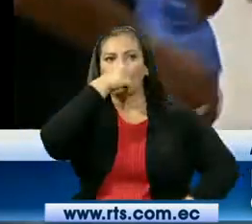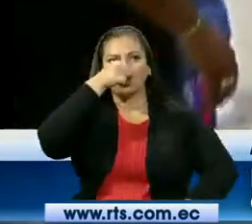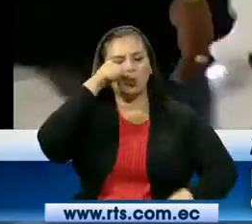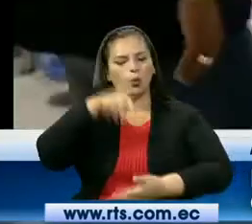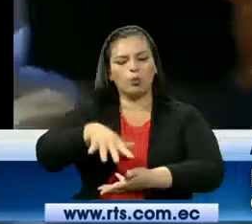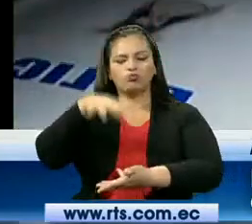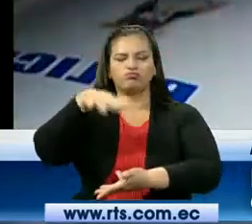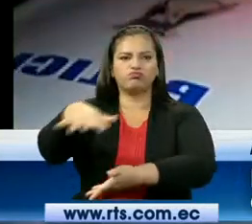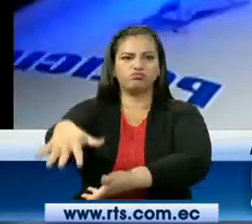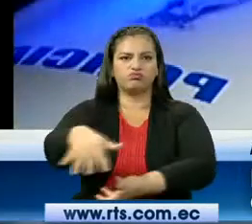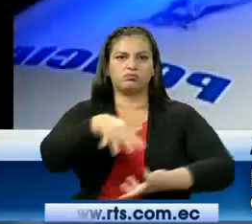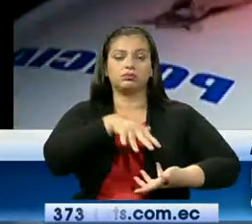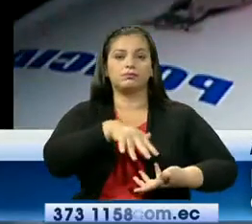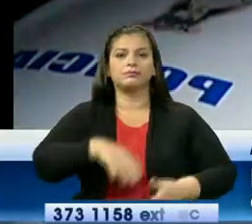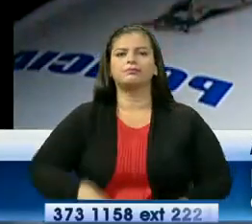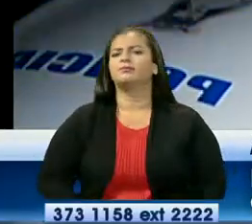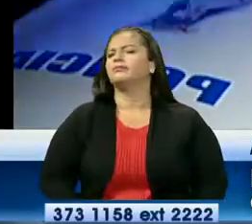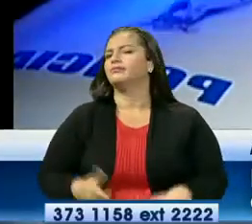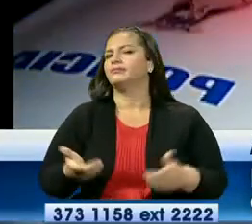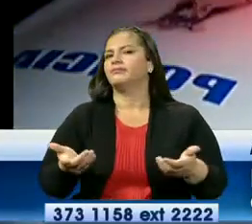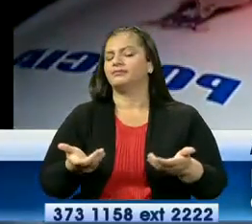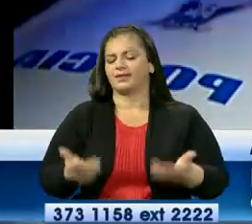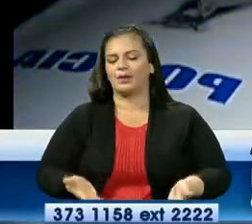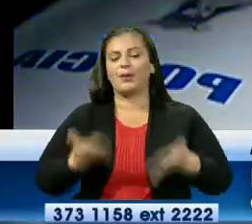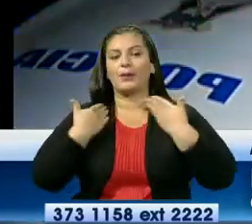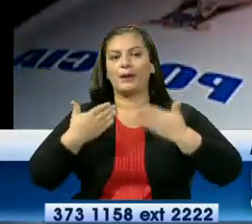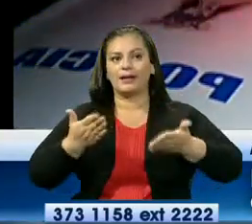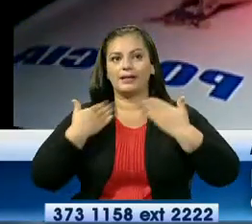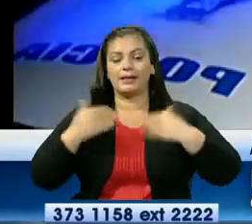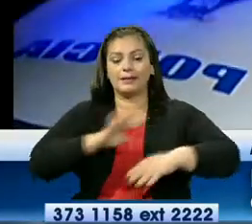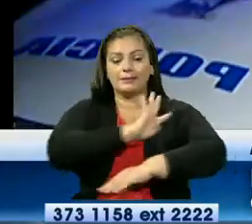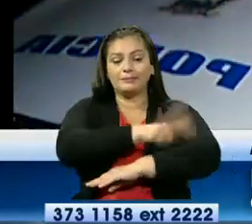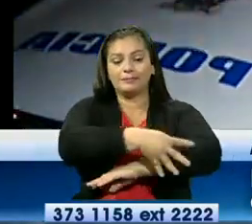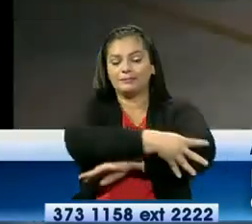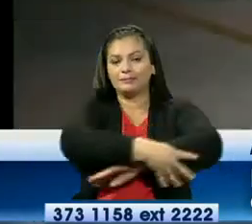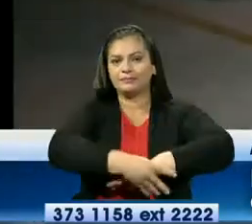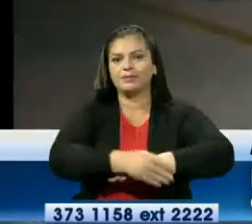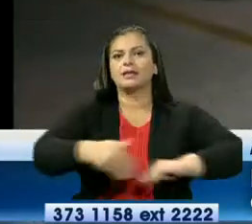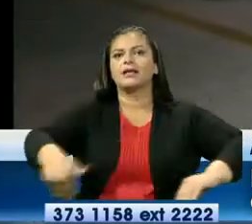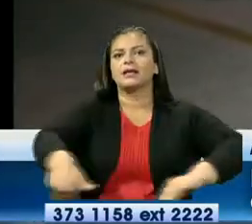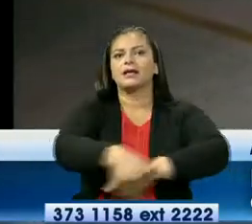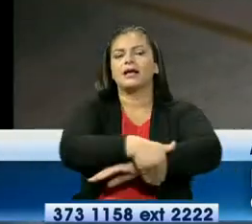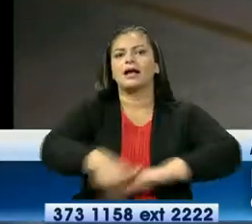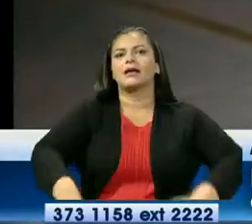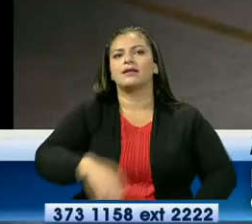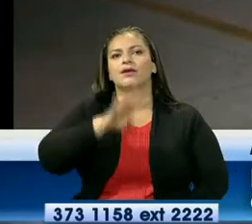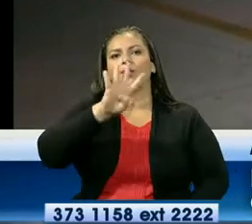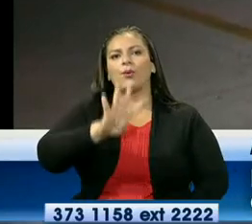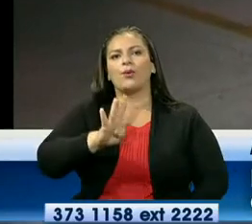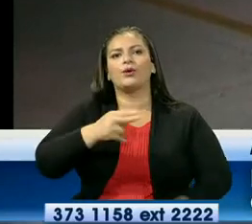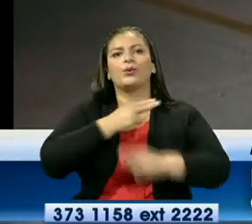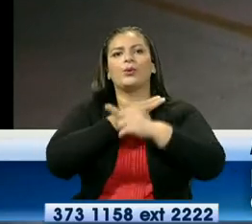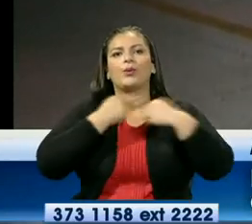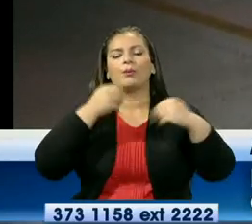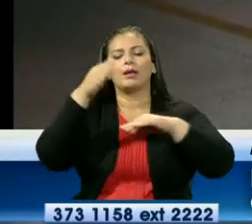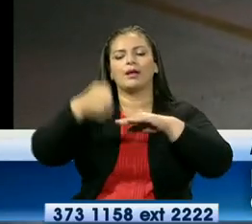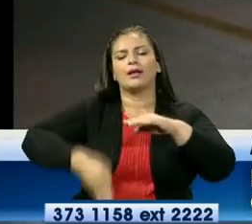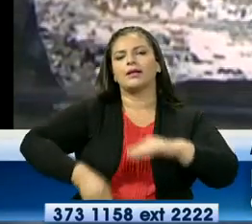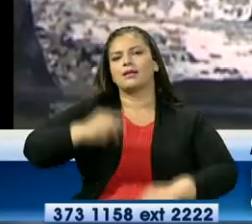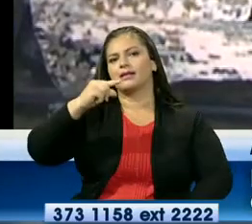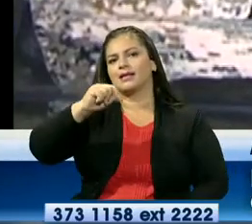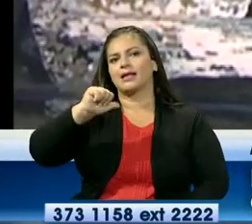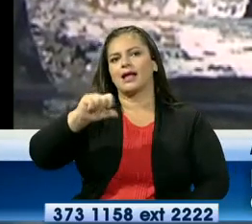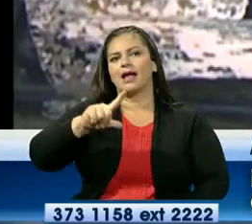operativo policial ejecutado en las calles 4 de Noviembre y Gallegos Lara, en el suroeste de